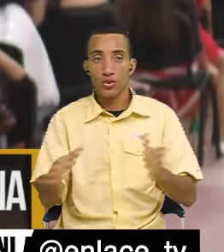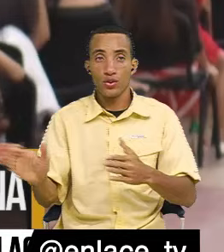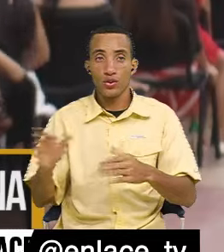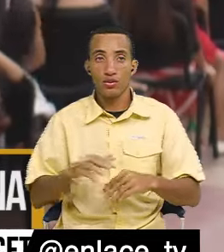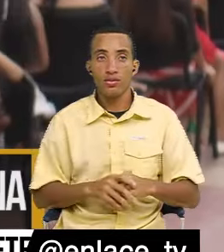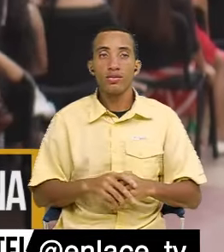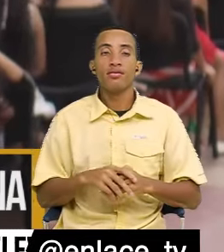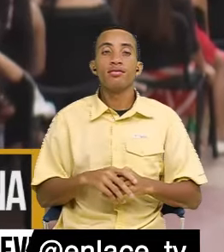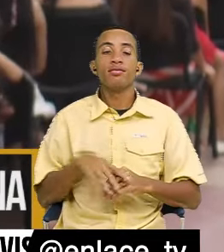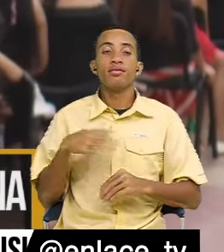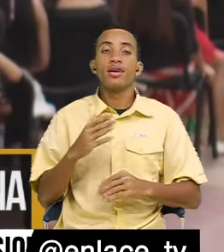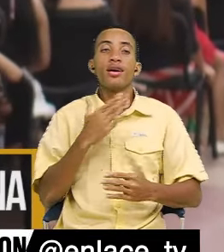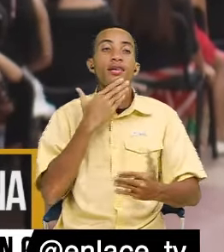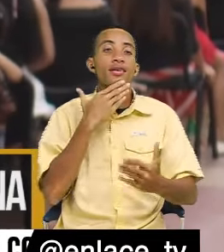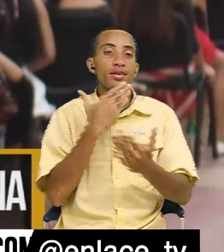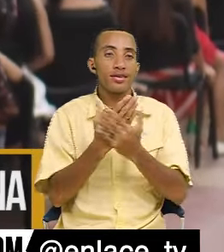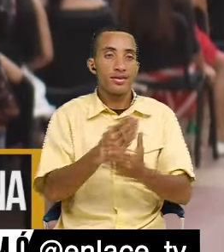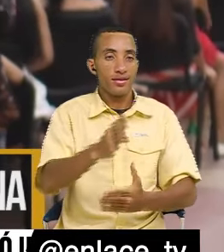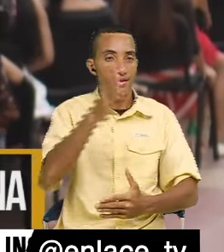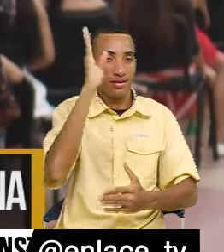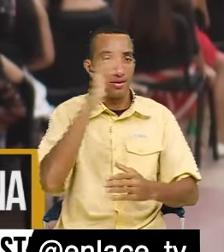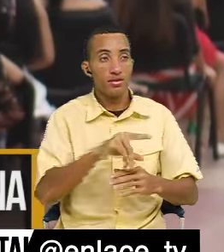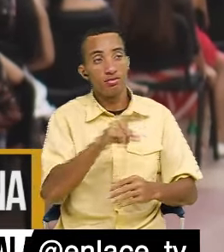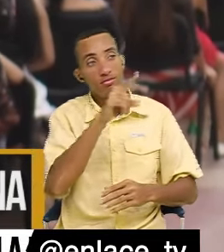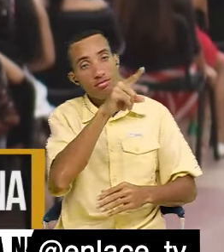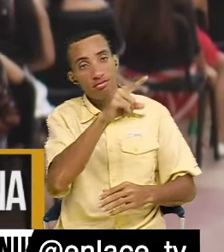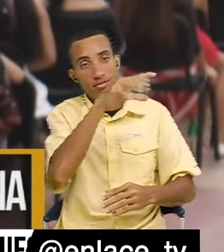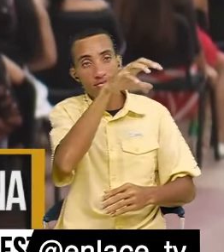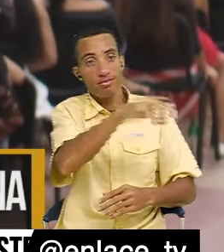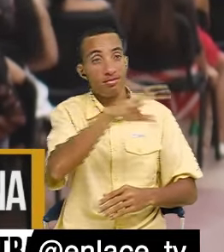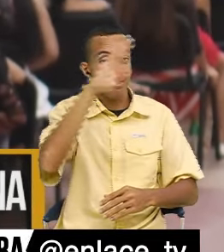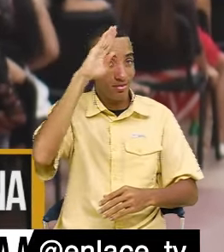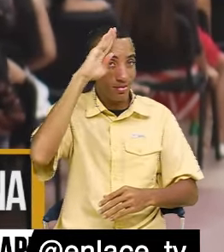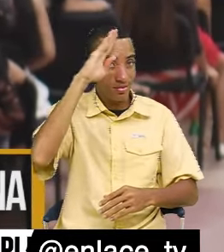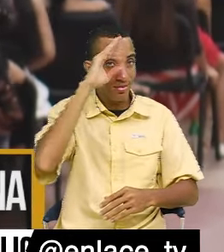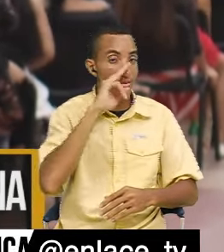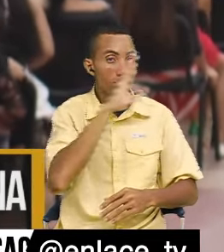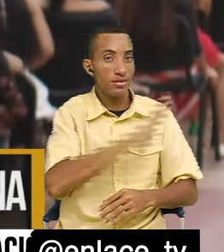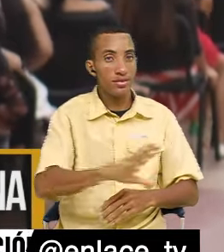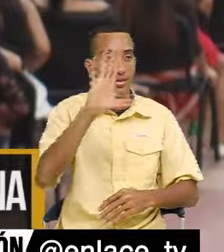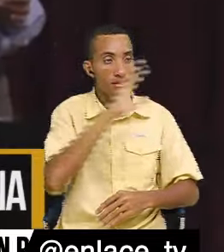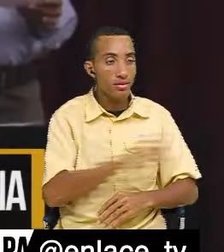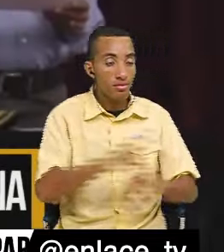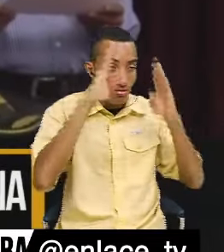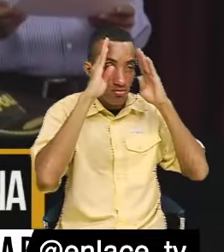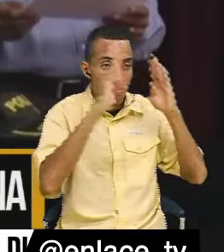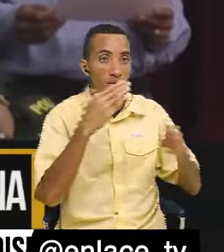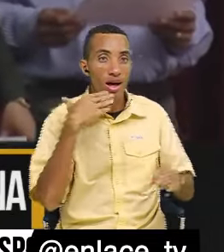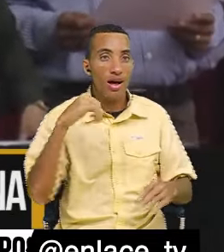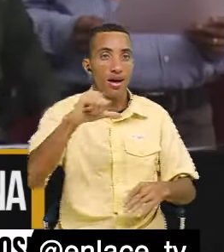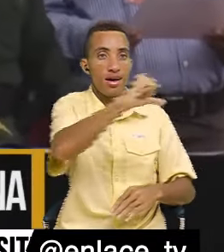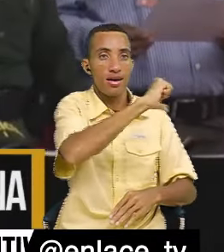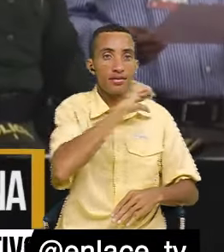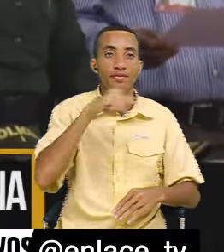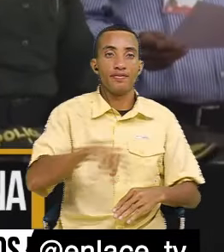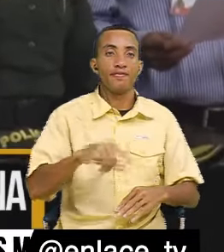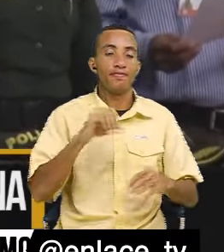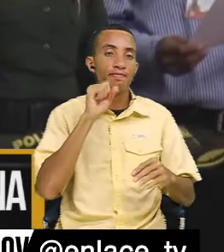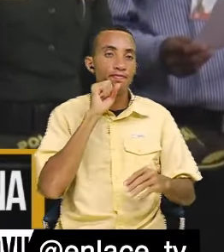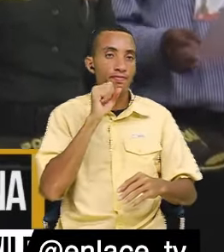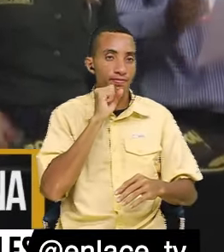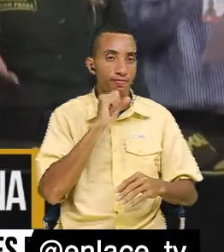doy gracias a Dios, a la Policía Nacional, por tenernos en cuenta, a todas nosotras las mujeres de nuestra ciudad de Barranca